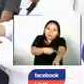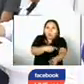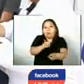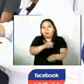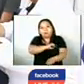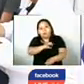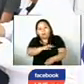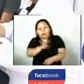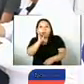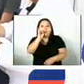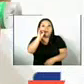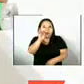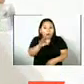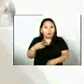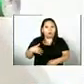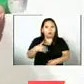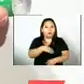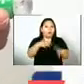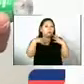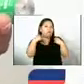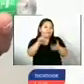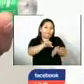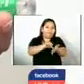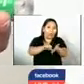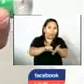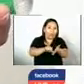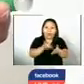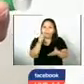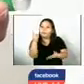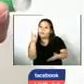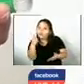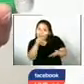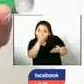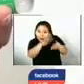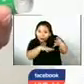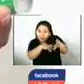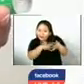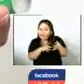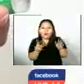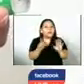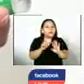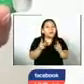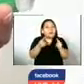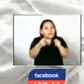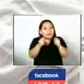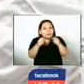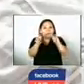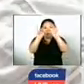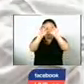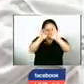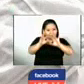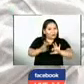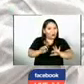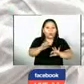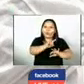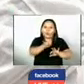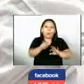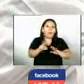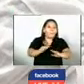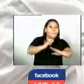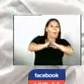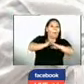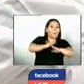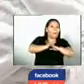conferencia de prensa hizo énfasis en que aquellas que no les corresponden la vacunación no intenten llenar el formulario porque en el